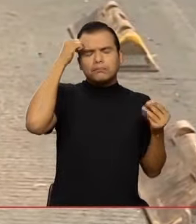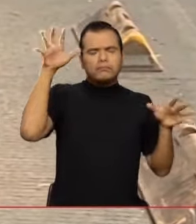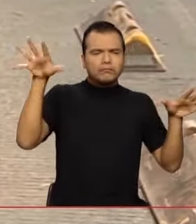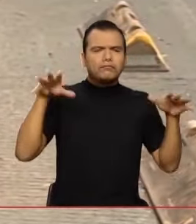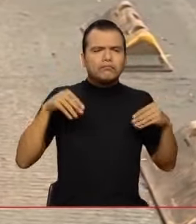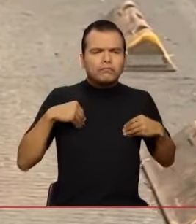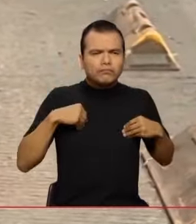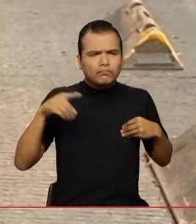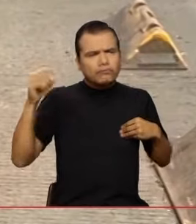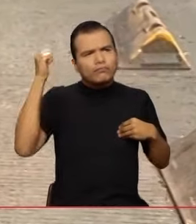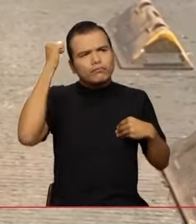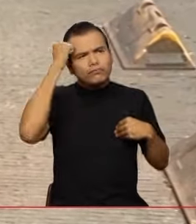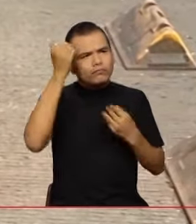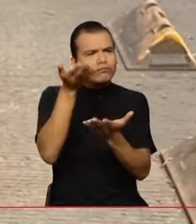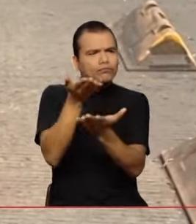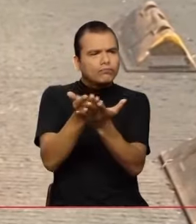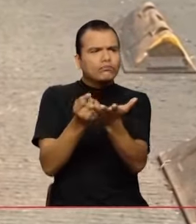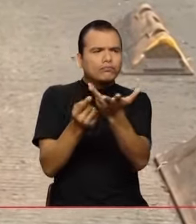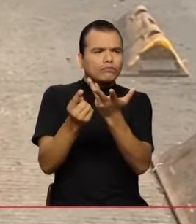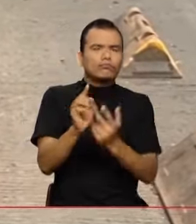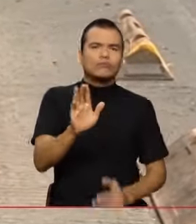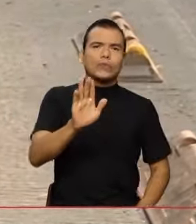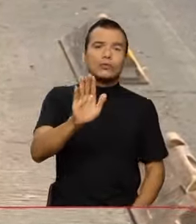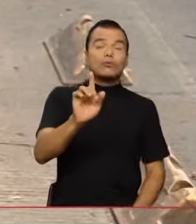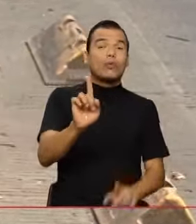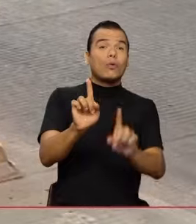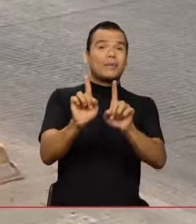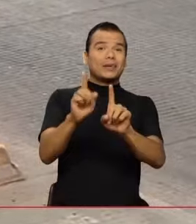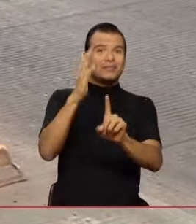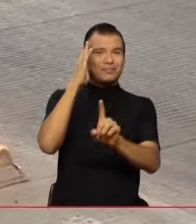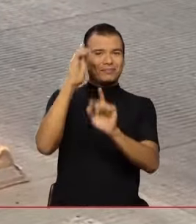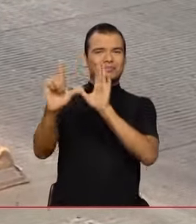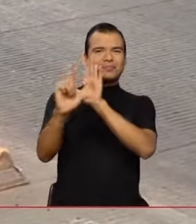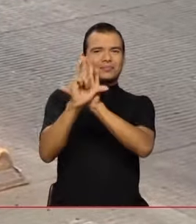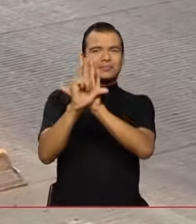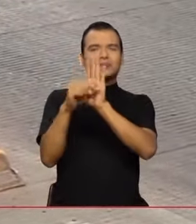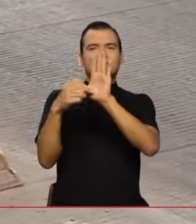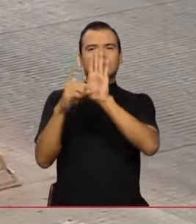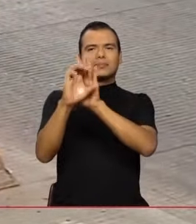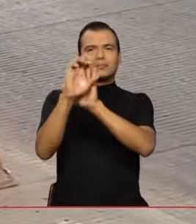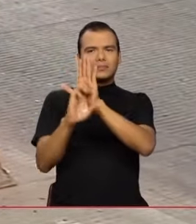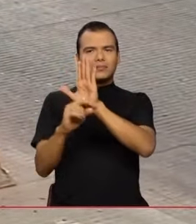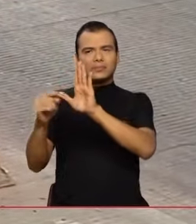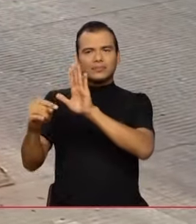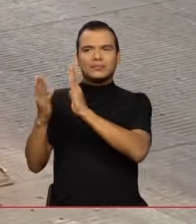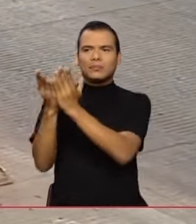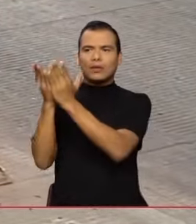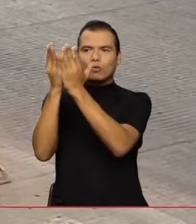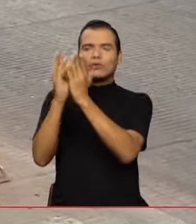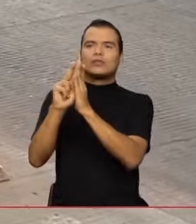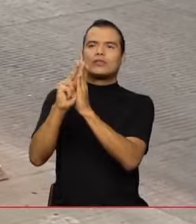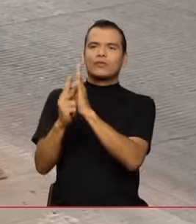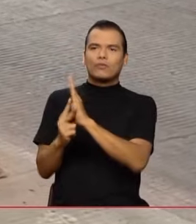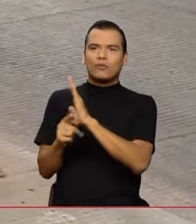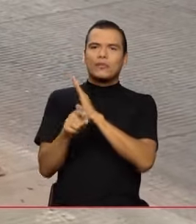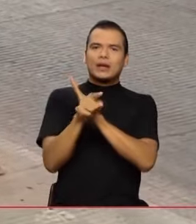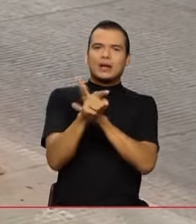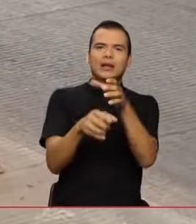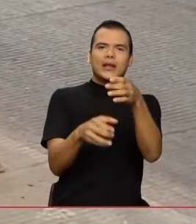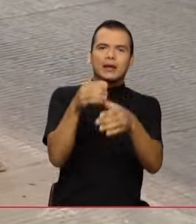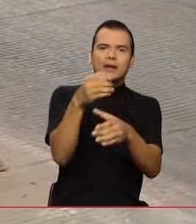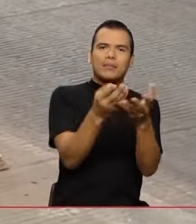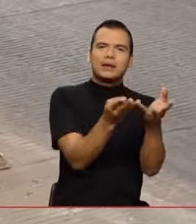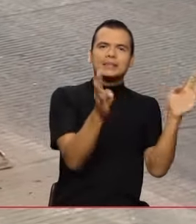tiene este proyecto, pero como es un proyecto de ley de reforma estatutaria, pues eso surte todo un proceso en la Cámara y en el